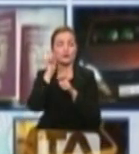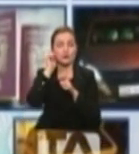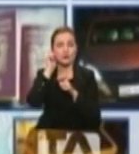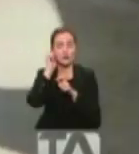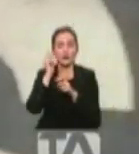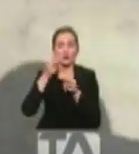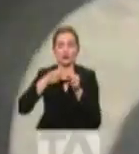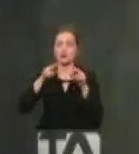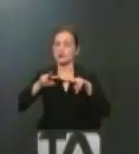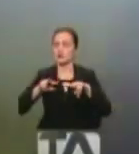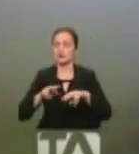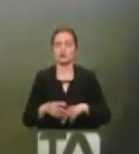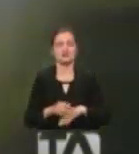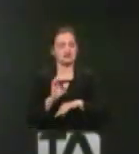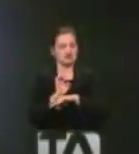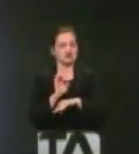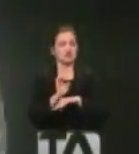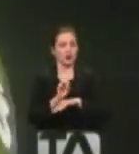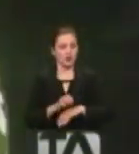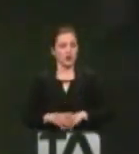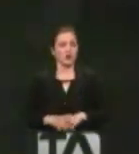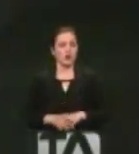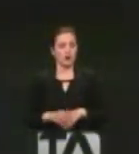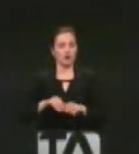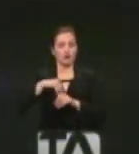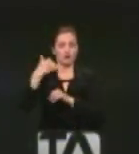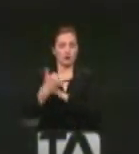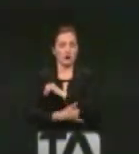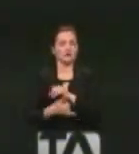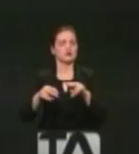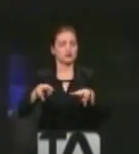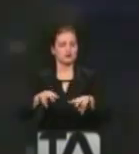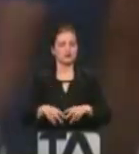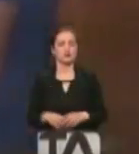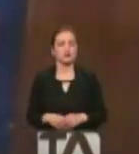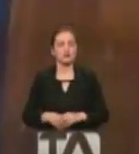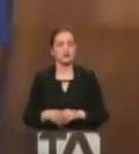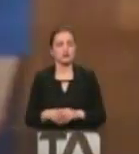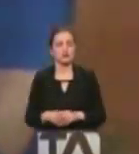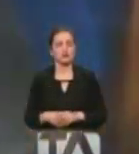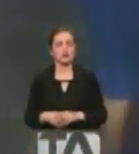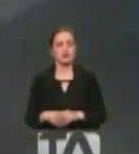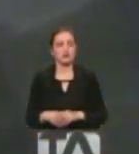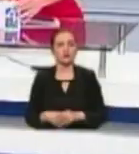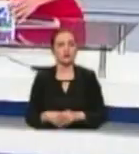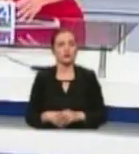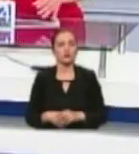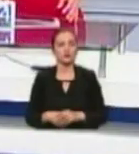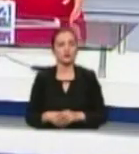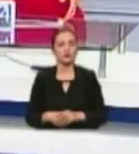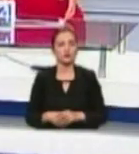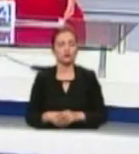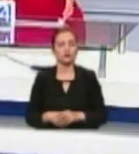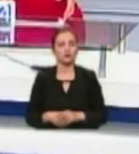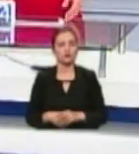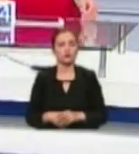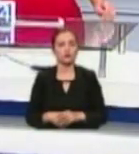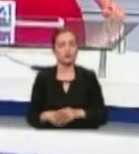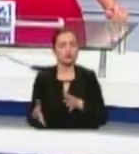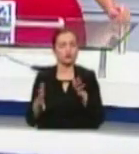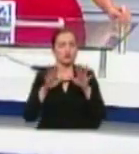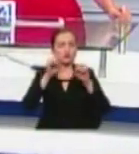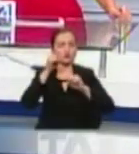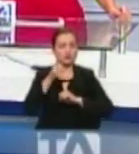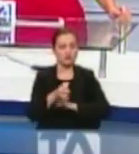personas vinculadas a esta banda en el Ecuador y en el exterior. Nelson Carrera, 24 horas. Fue